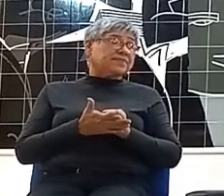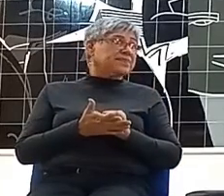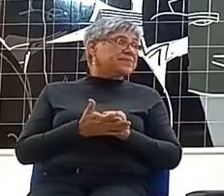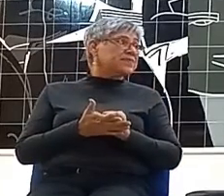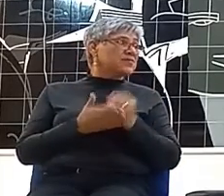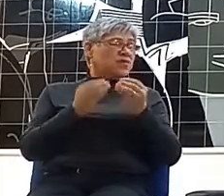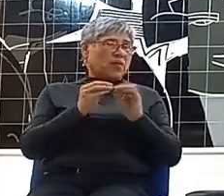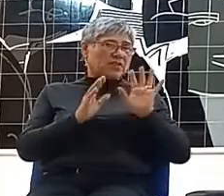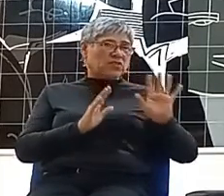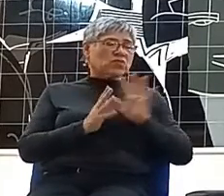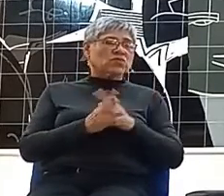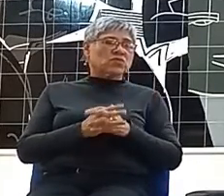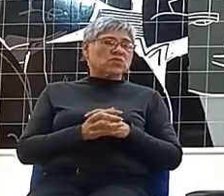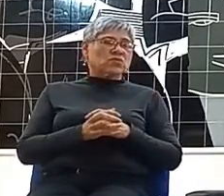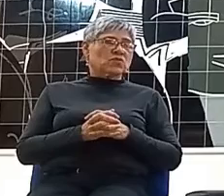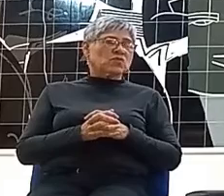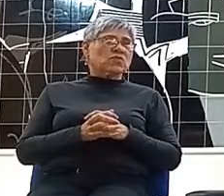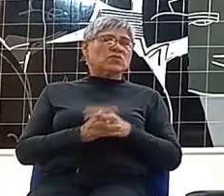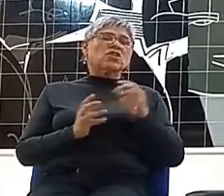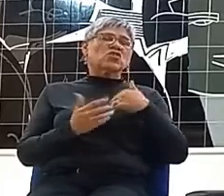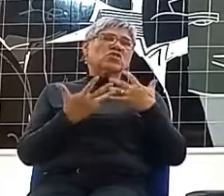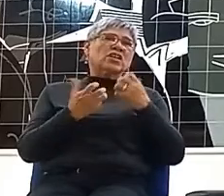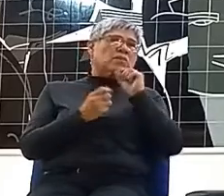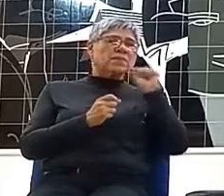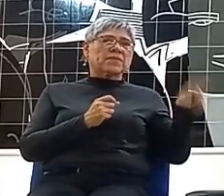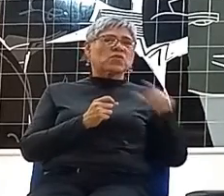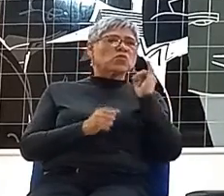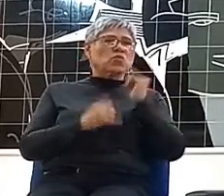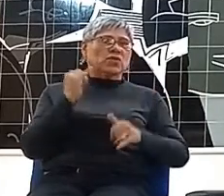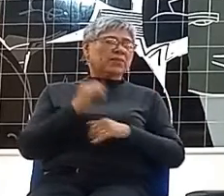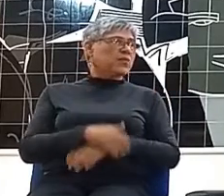como quiero hacerte la última pregunta,